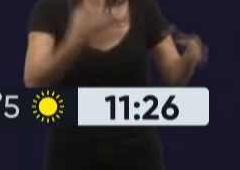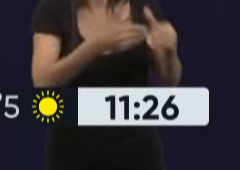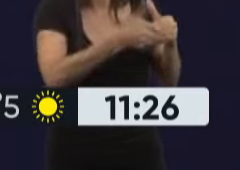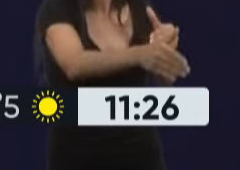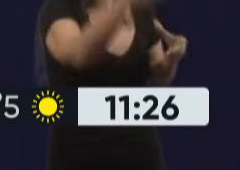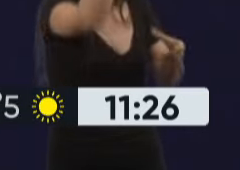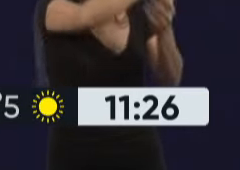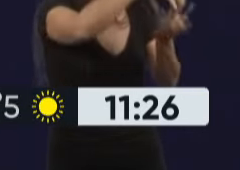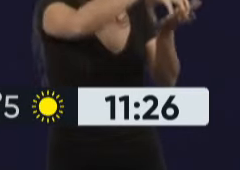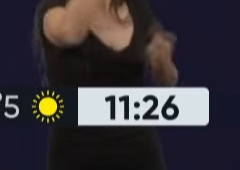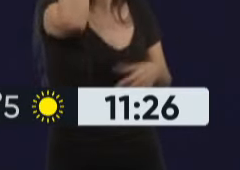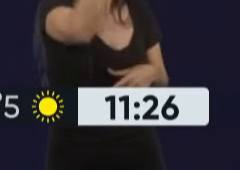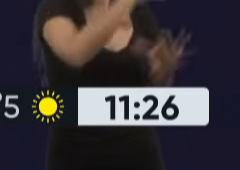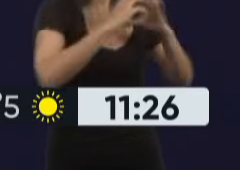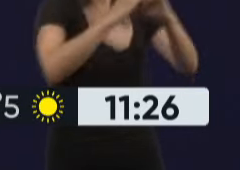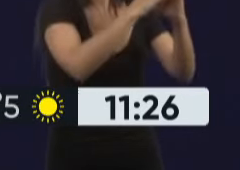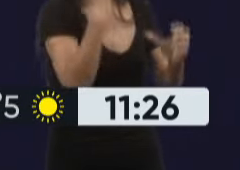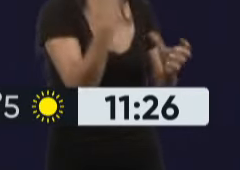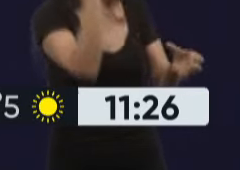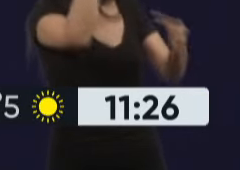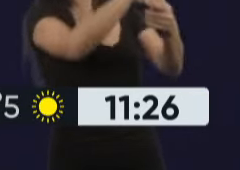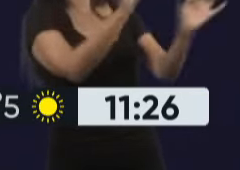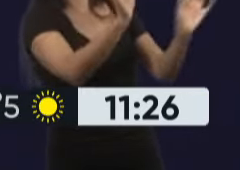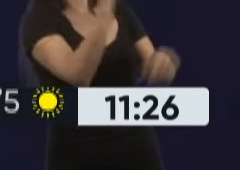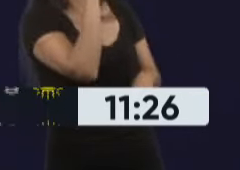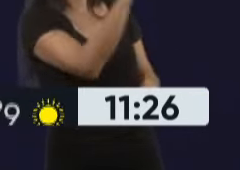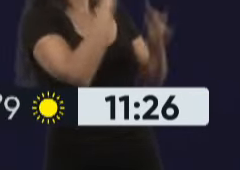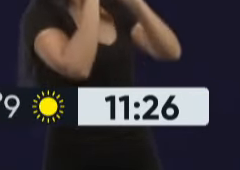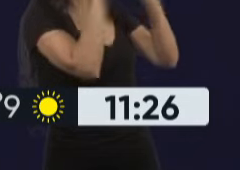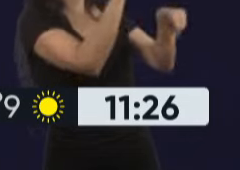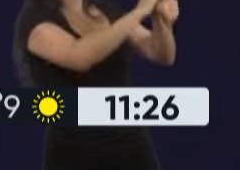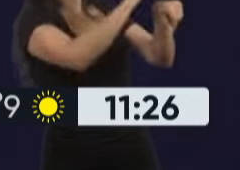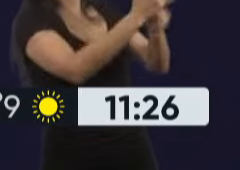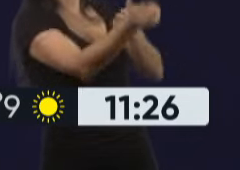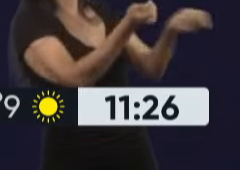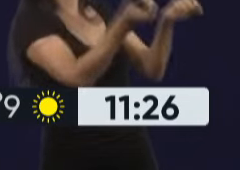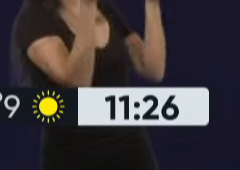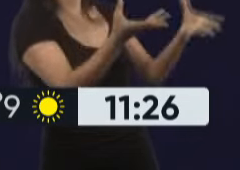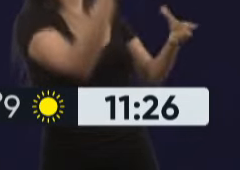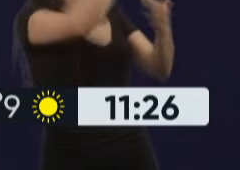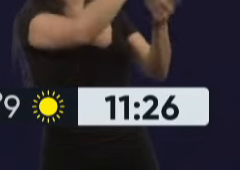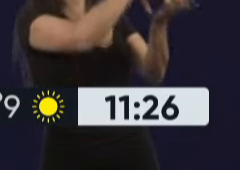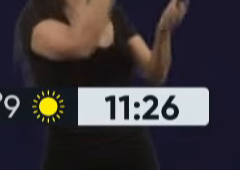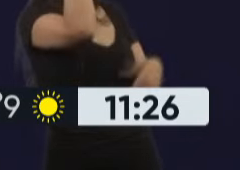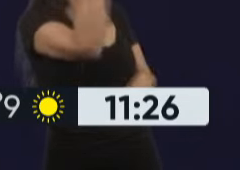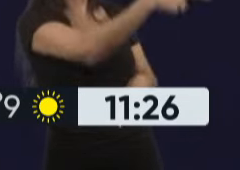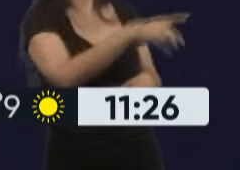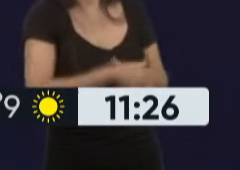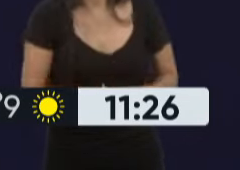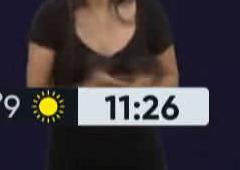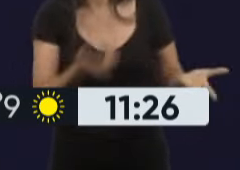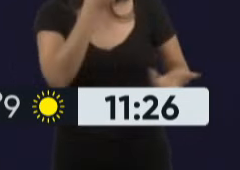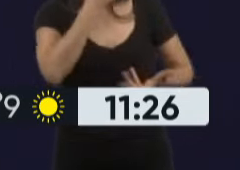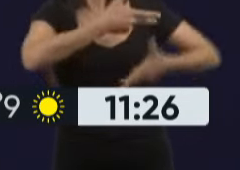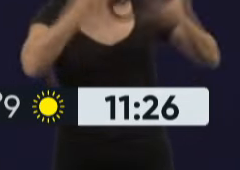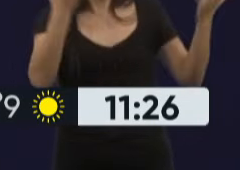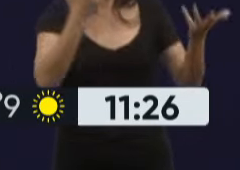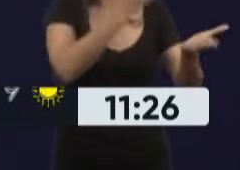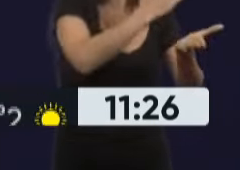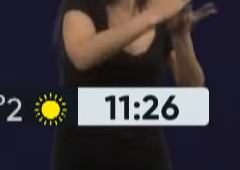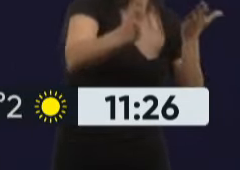ahora mucho no nos metemos en lo que es el debate fino y las cuestiones aas eh Y en el caso ese se bueno